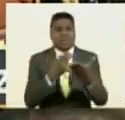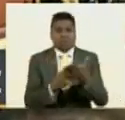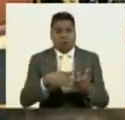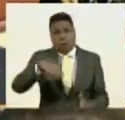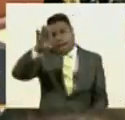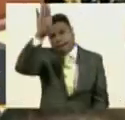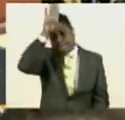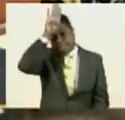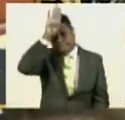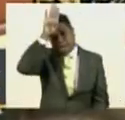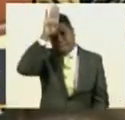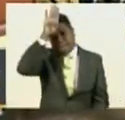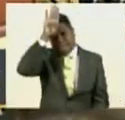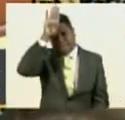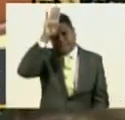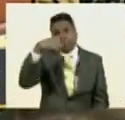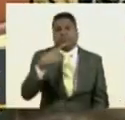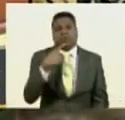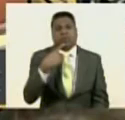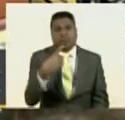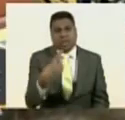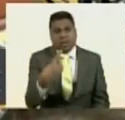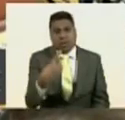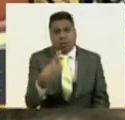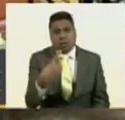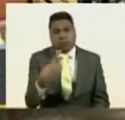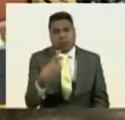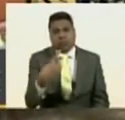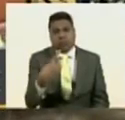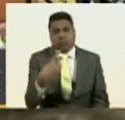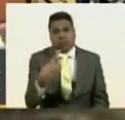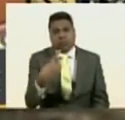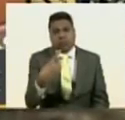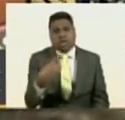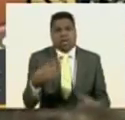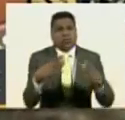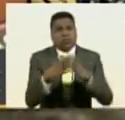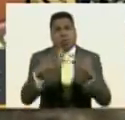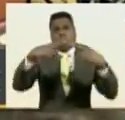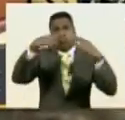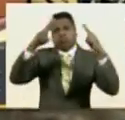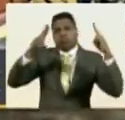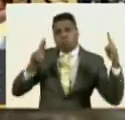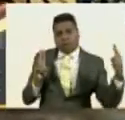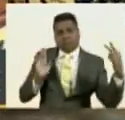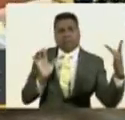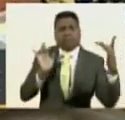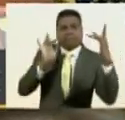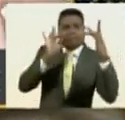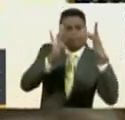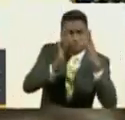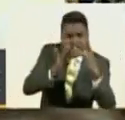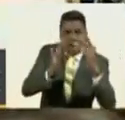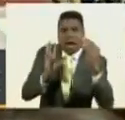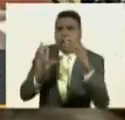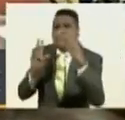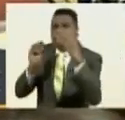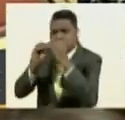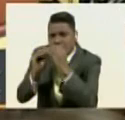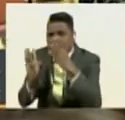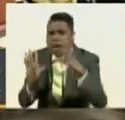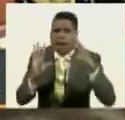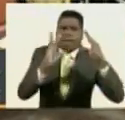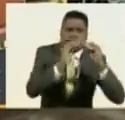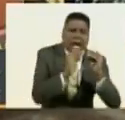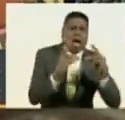Francisco, construyamos puentes de diálogo entre venezolanos y venezolanas que somos. Nosotros agradecemos en nombre del presidente de